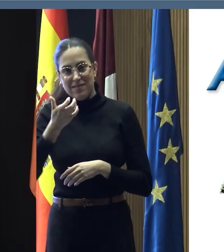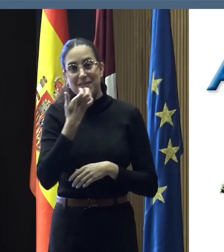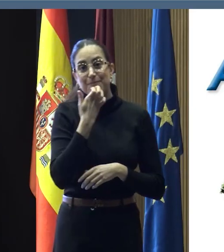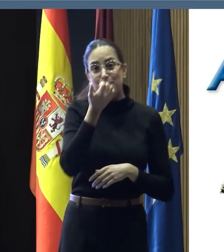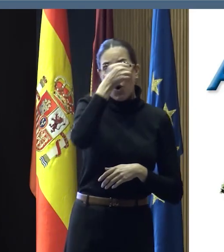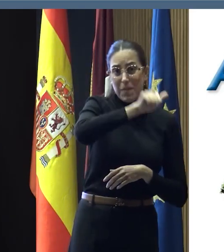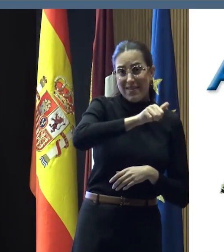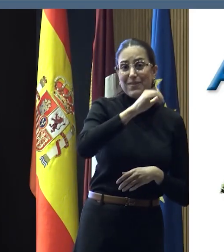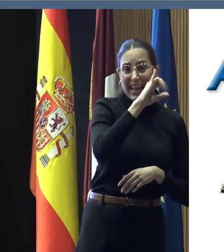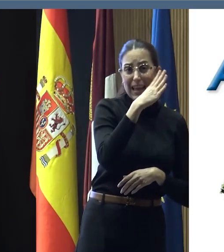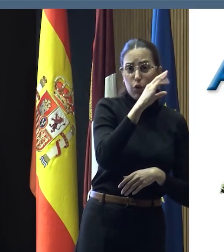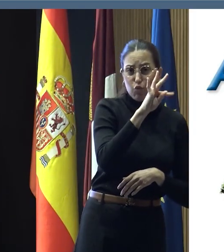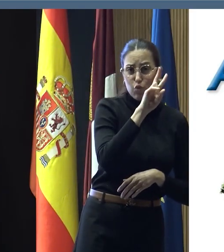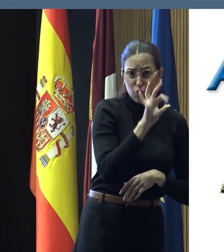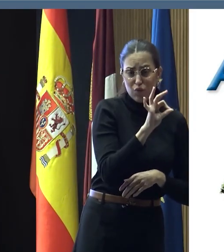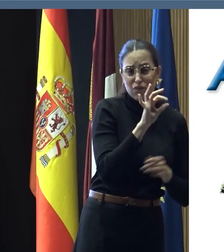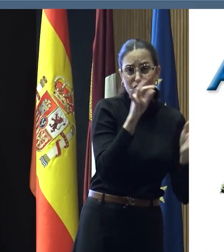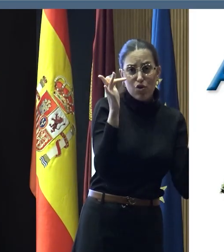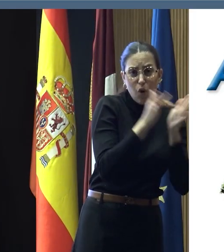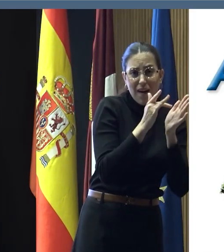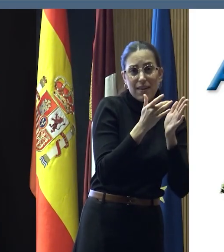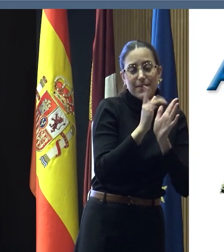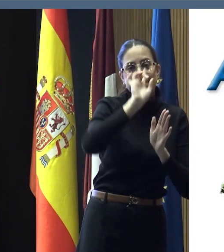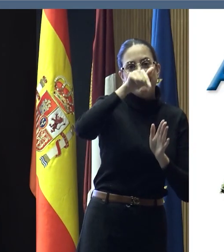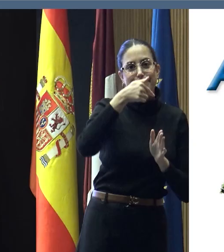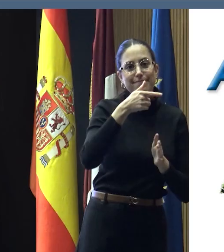cuando tiene un ictus